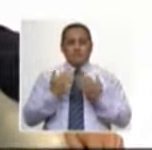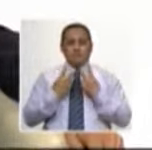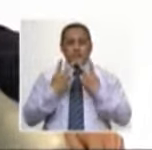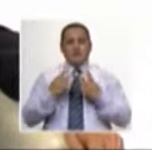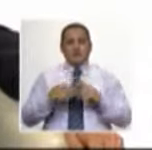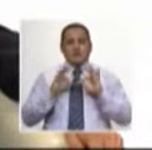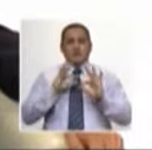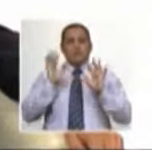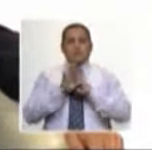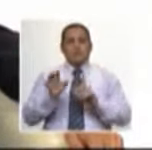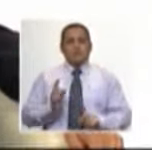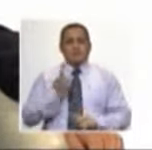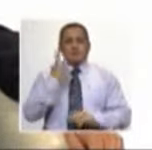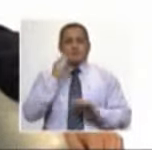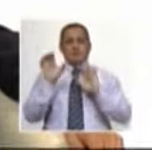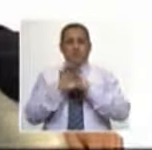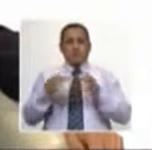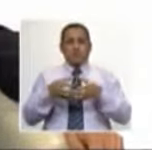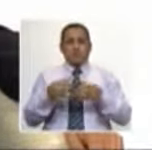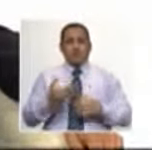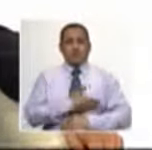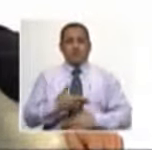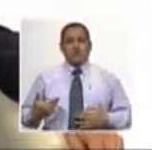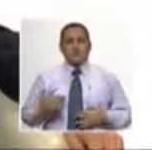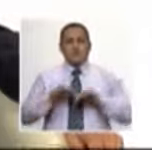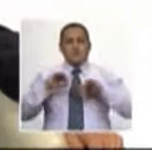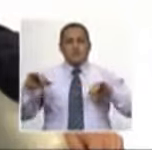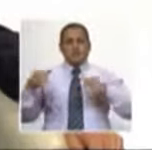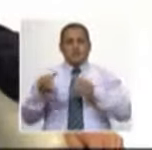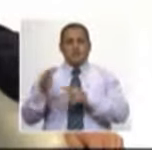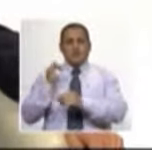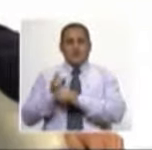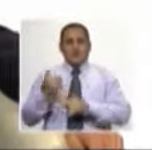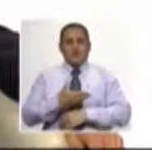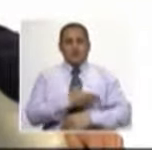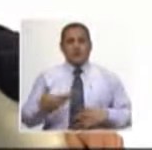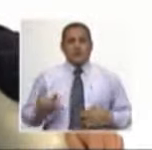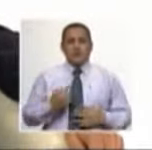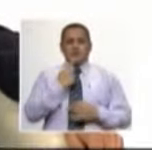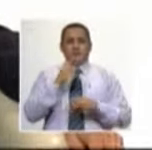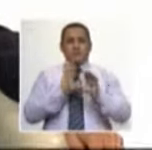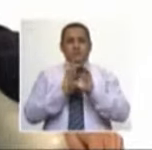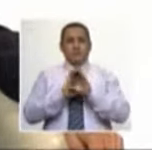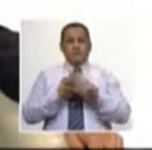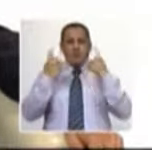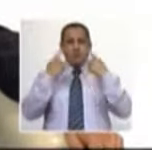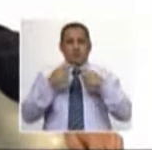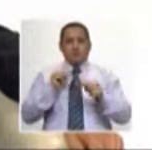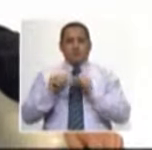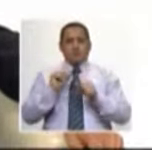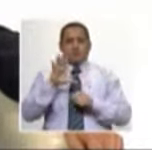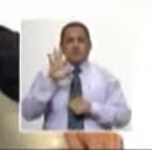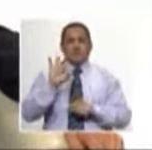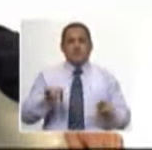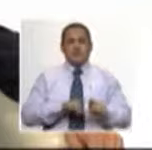riesgo el principio de laicidad del Estado, esta separación entre Iglesia y Estado que está constitucionalmente reconocida en el artículo 50 y